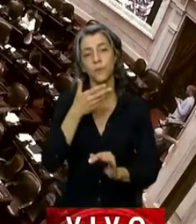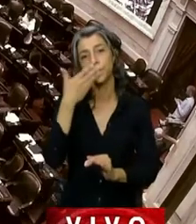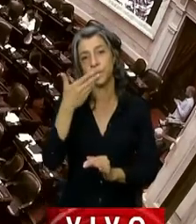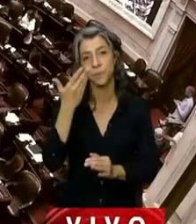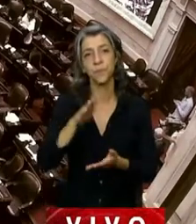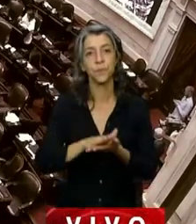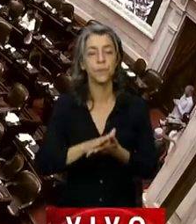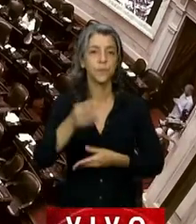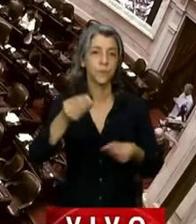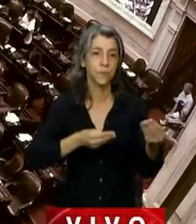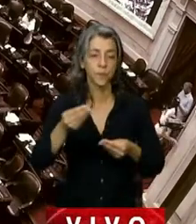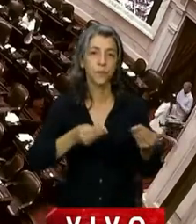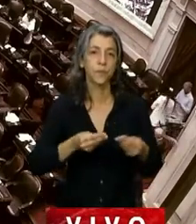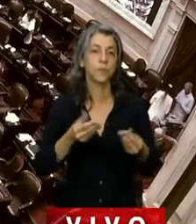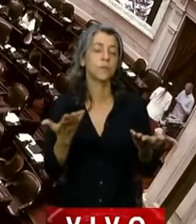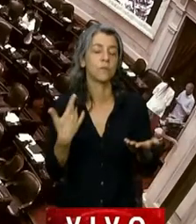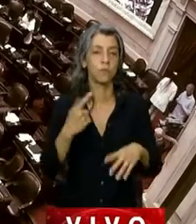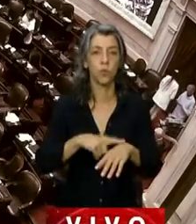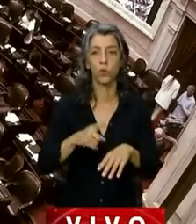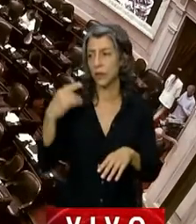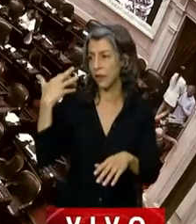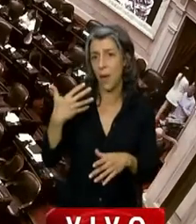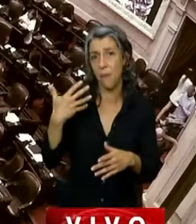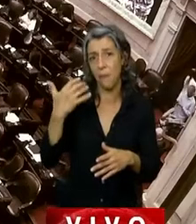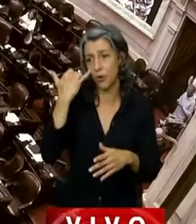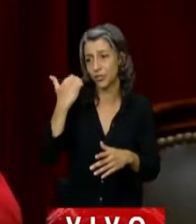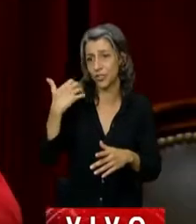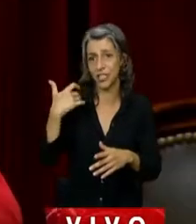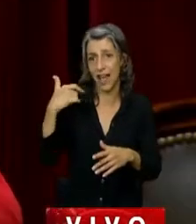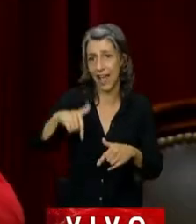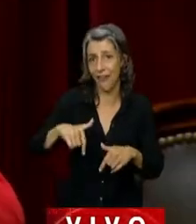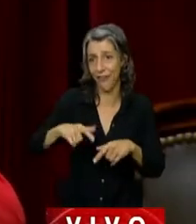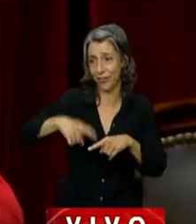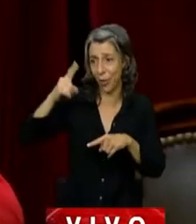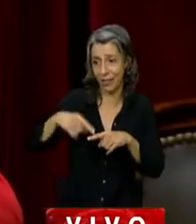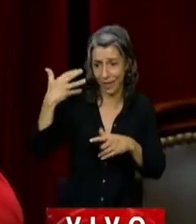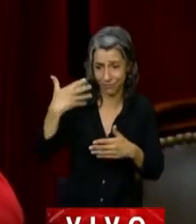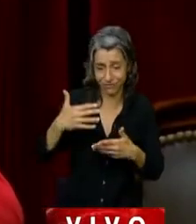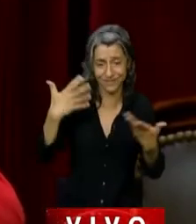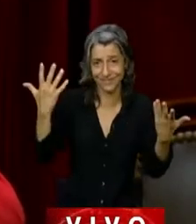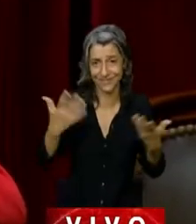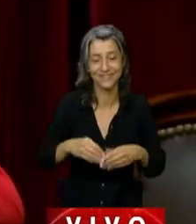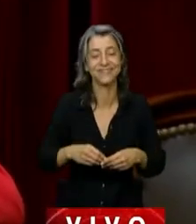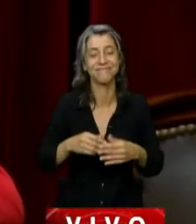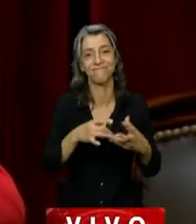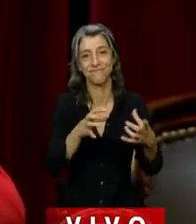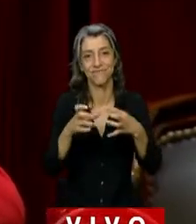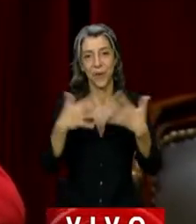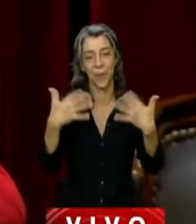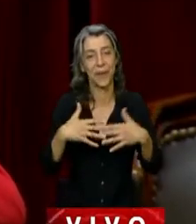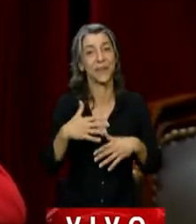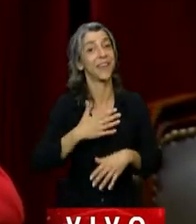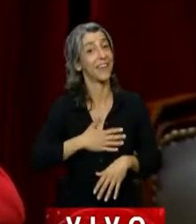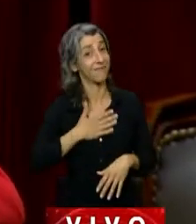presupuesto y después de todo este tiempo, ¿no?, que hemos tenido de debate, que a mí me alegra en el fondo porque digo, estamos hablando del